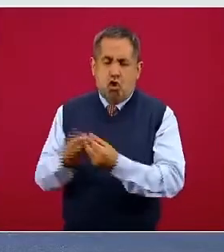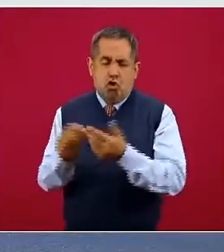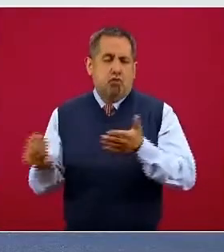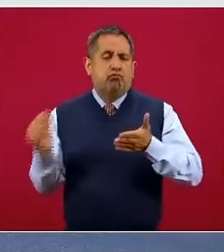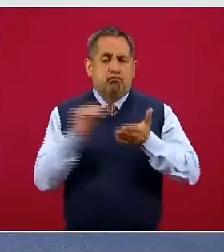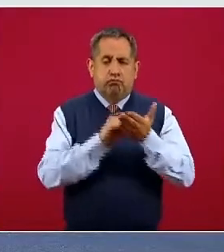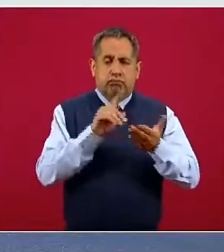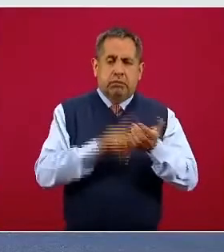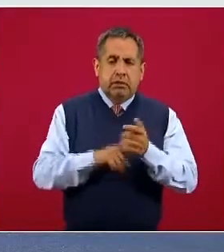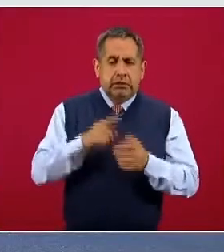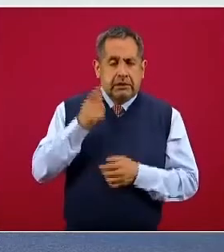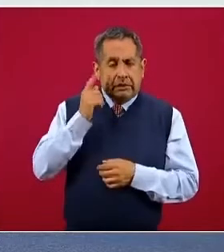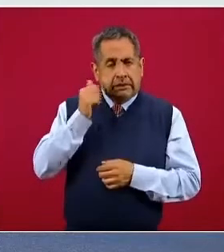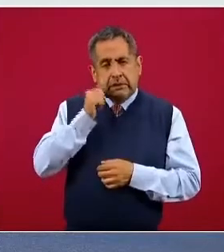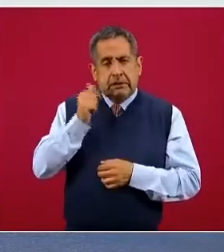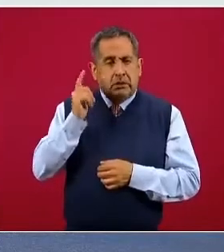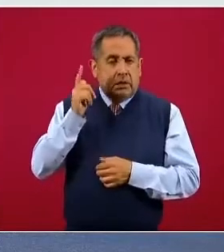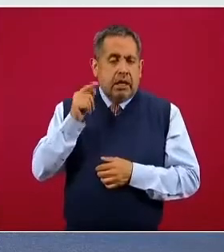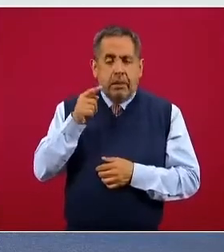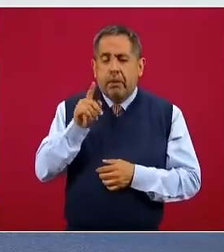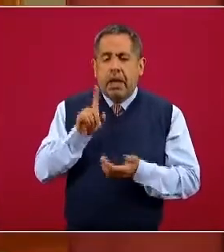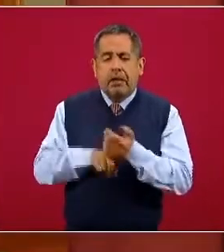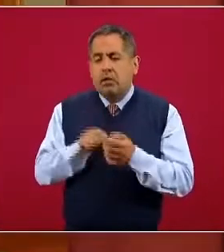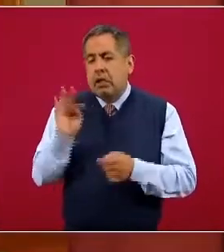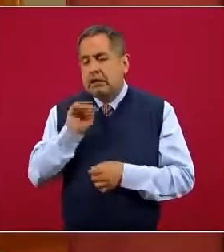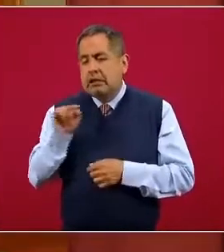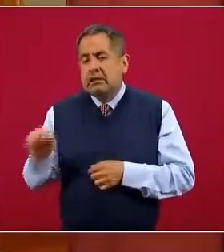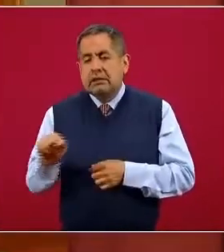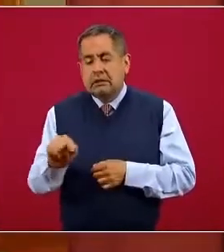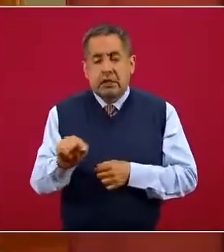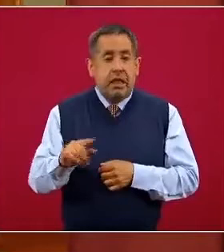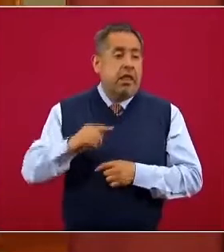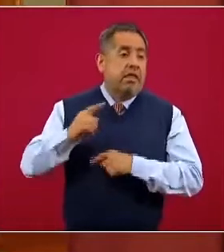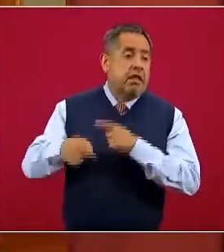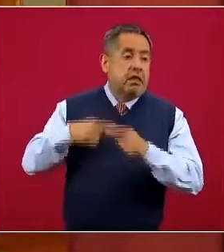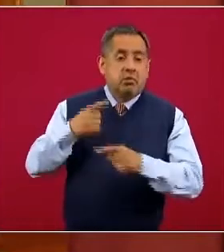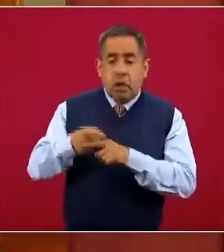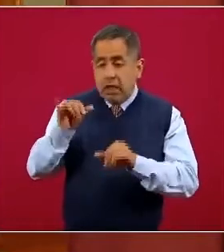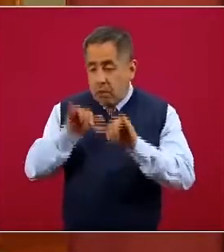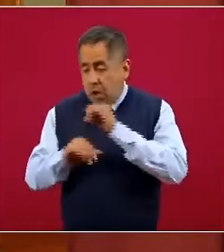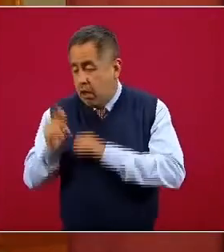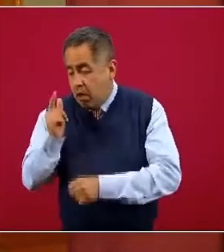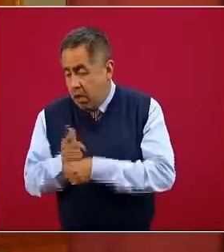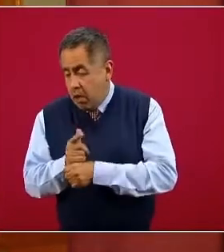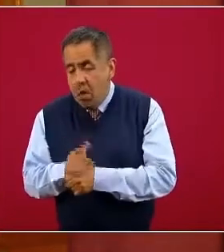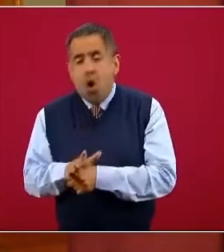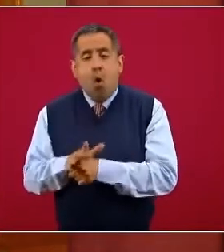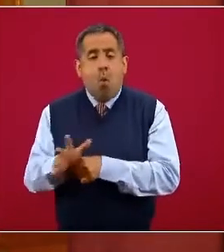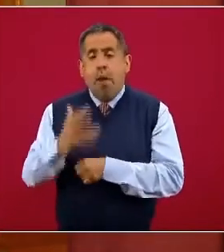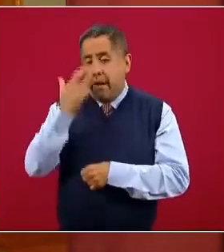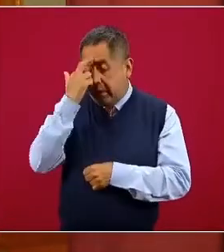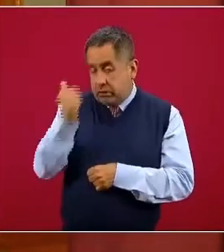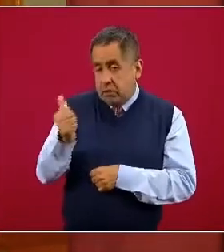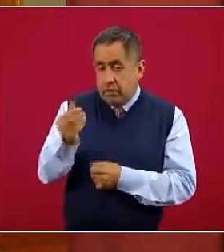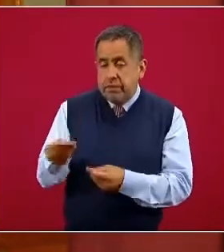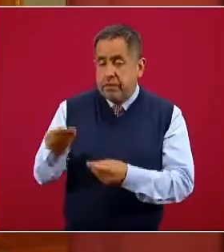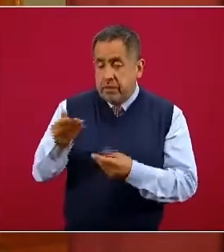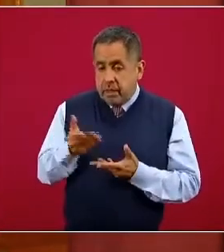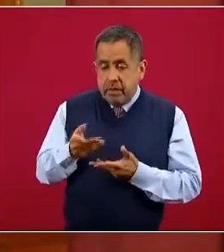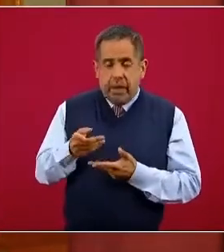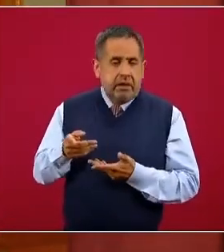que siempre hay una expectativa que en estos grupos, cuando salga su resultado de laboratorio o cuando conozcamos el resultado de